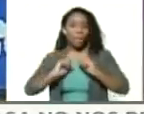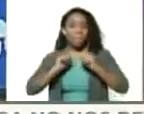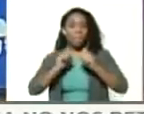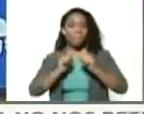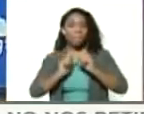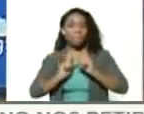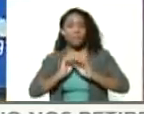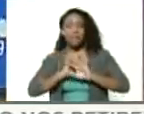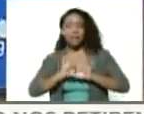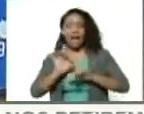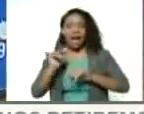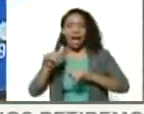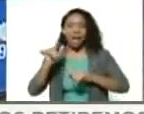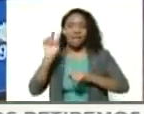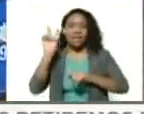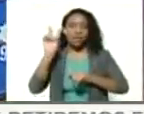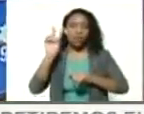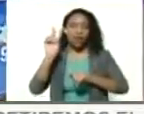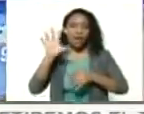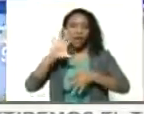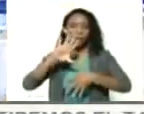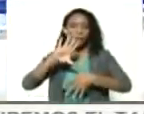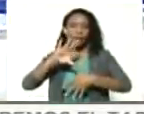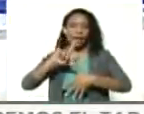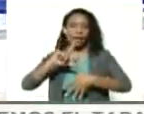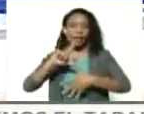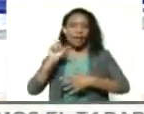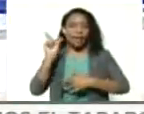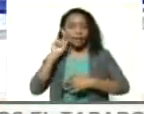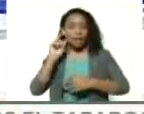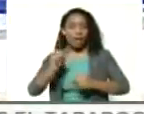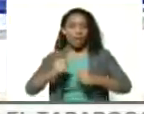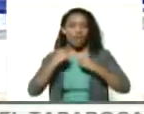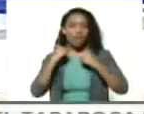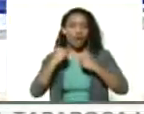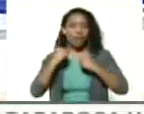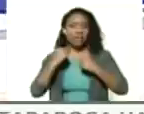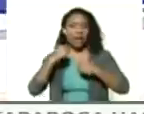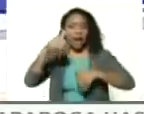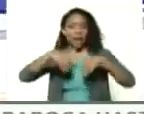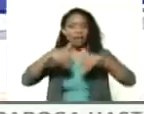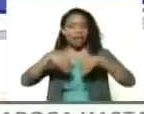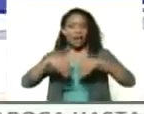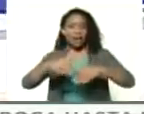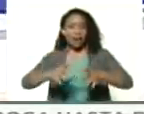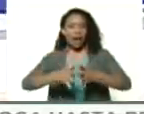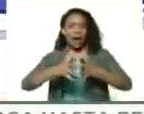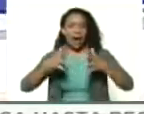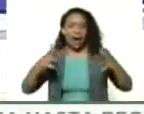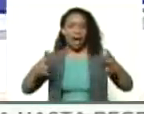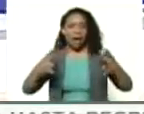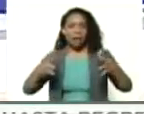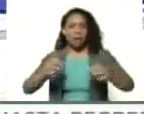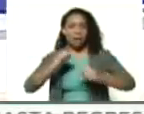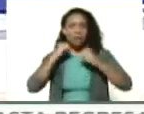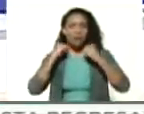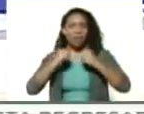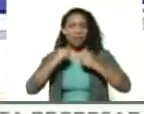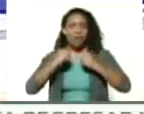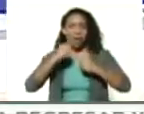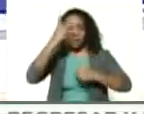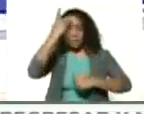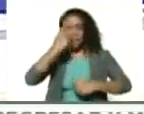ya en Venezuela y en América Latina con una gran fuerza electoral, con una gran fuerza moral, con una gran